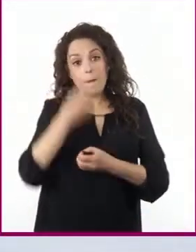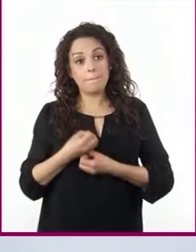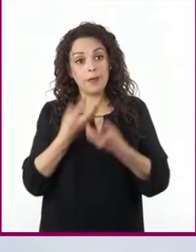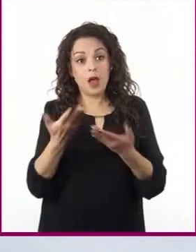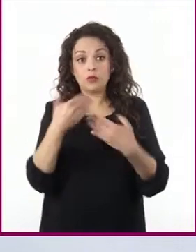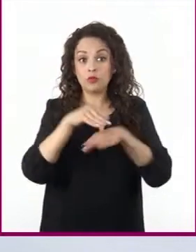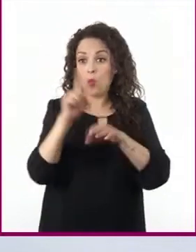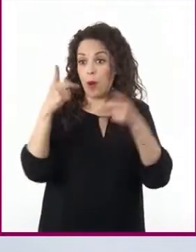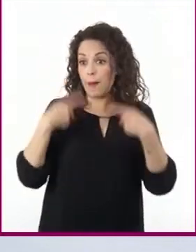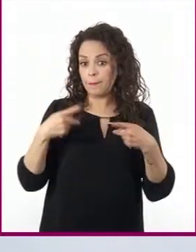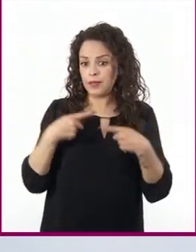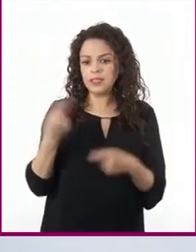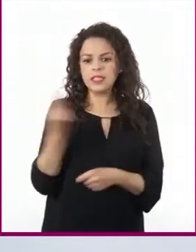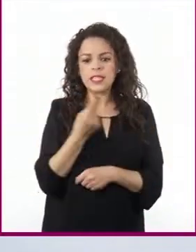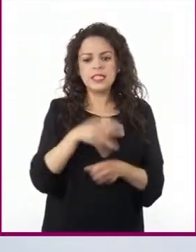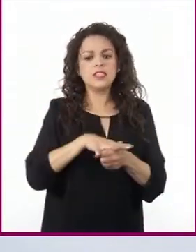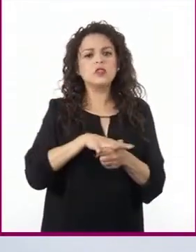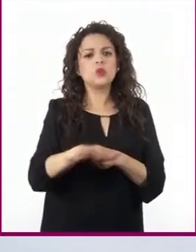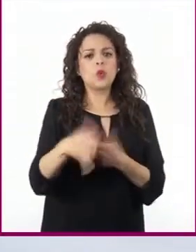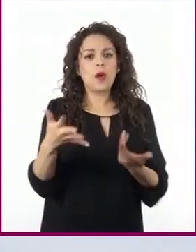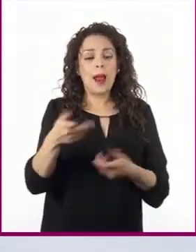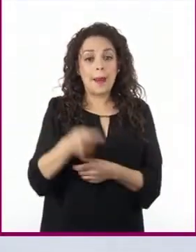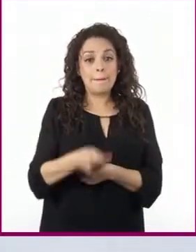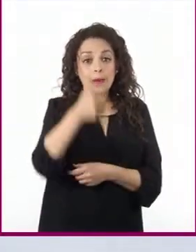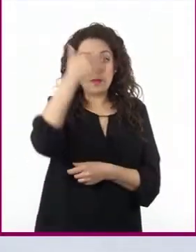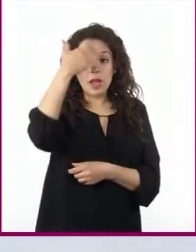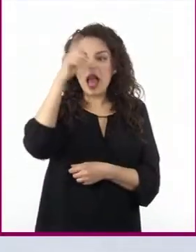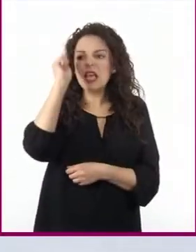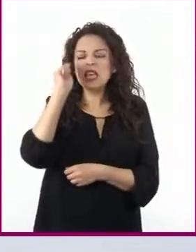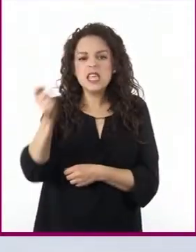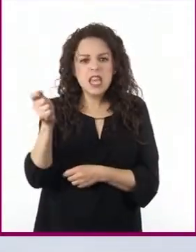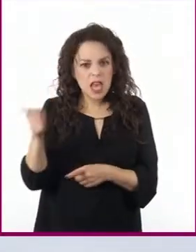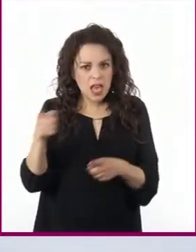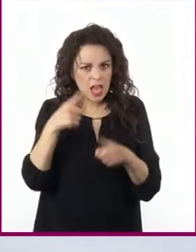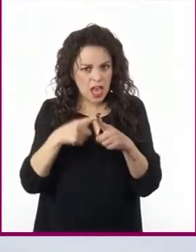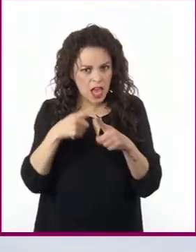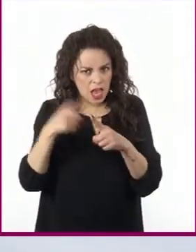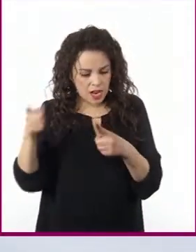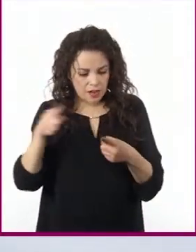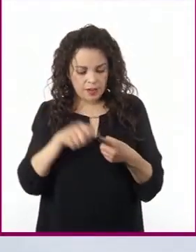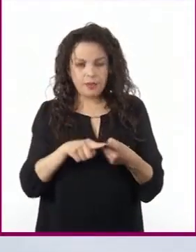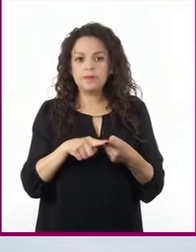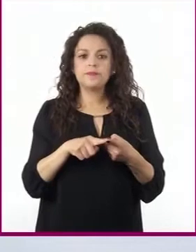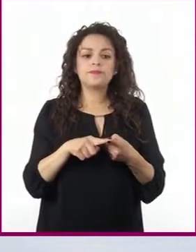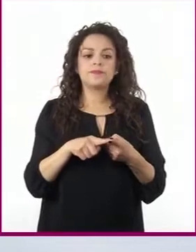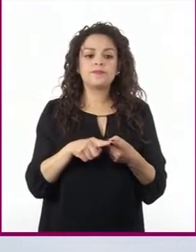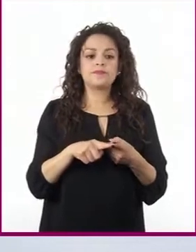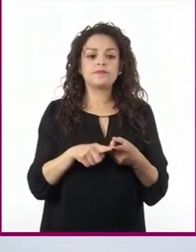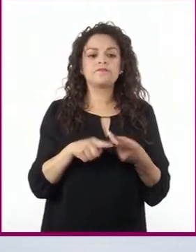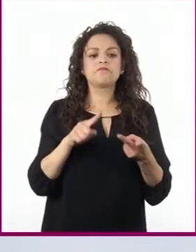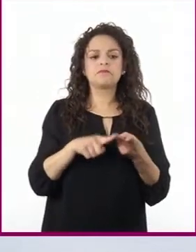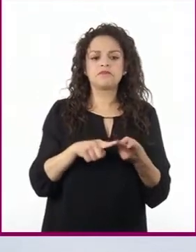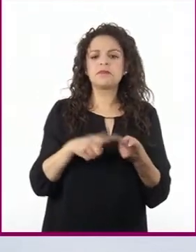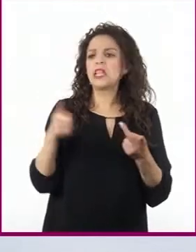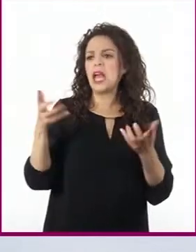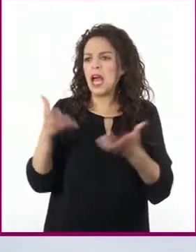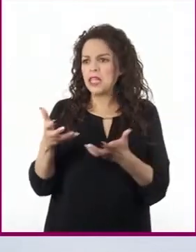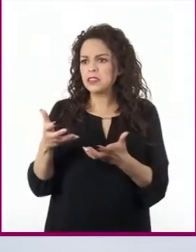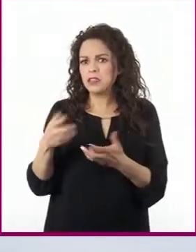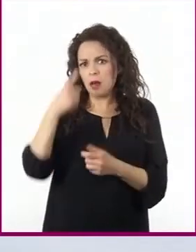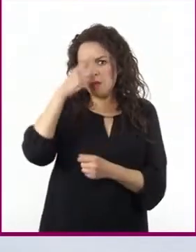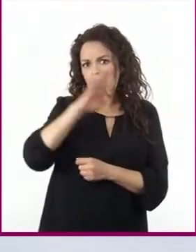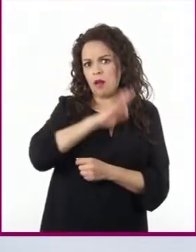que, primero, conocer quién es o cómo es para luego emitir algún comentario sobre la persona.